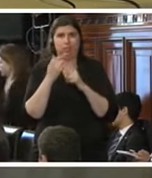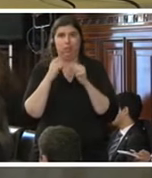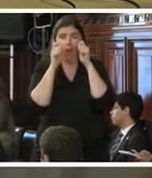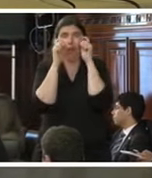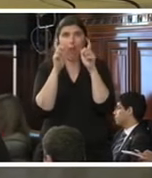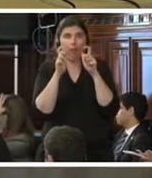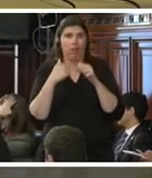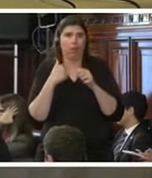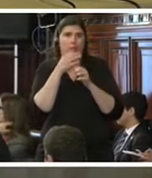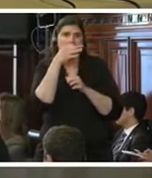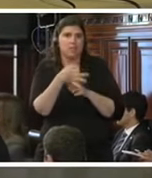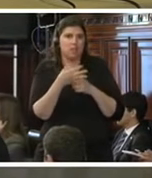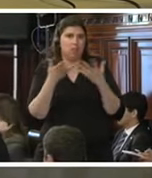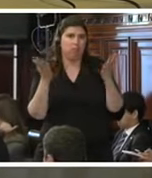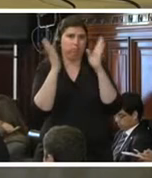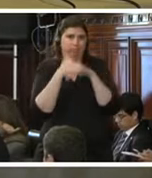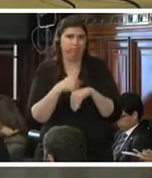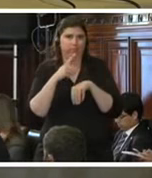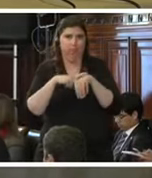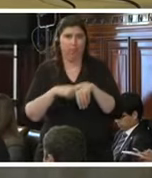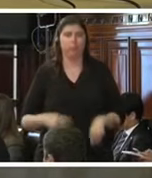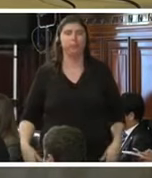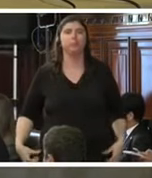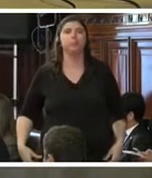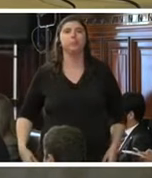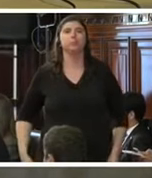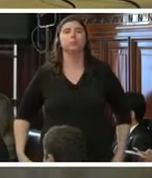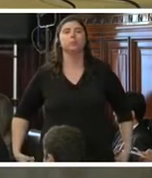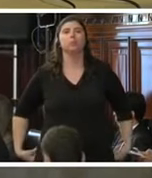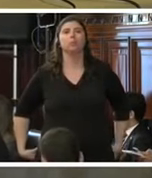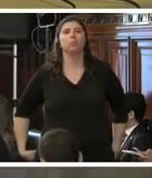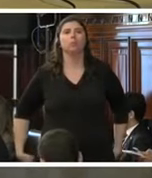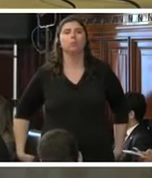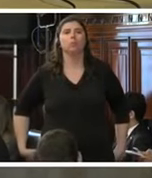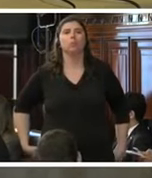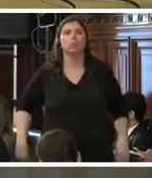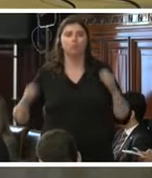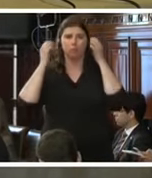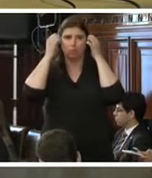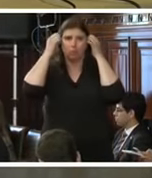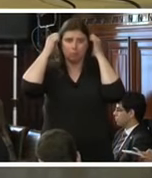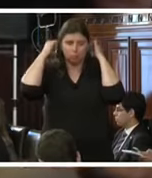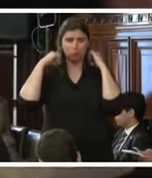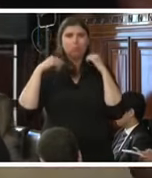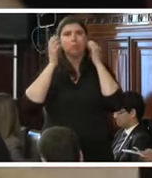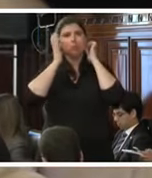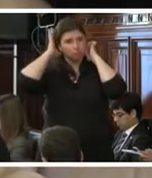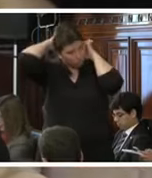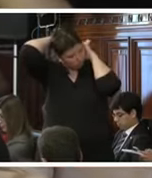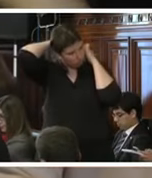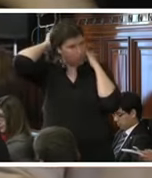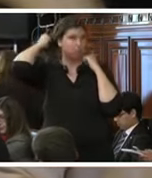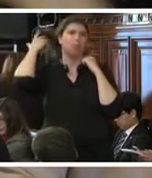Bueno, andaría un poco difícil resumir aquí, pero a ver, tomando tal vez esto último que mencionó Julia,